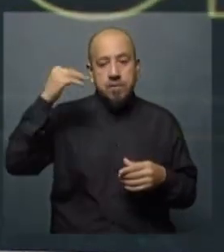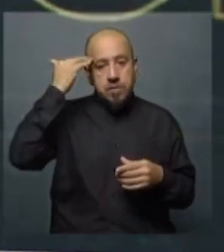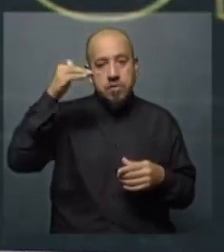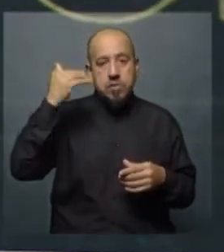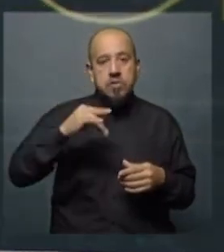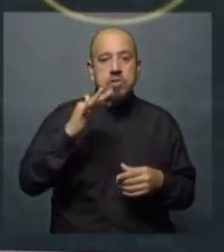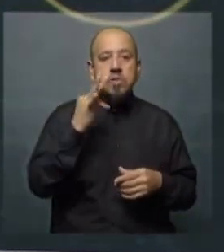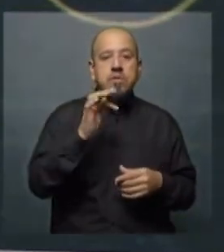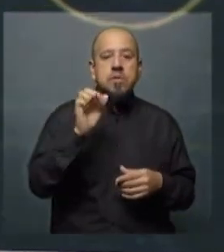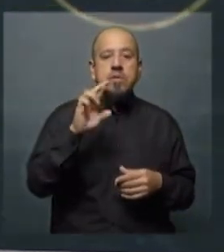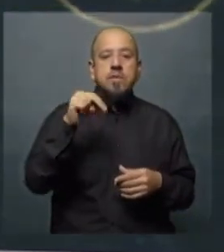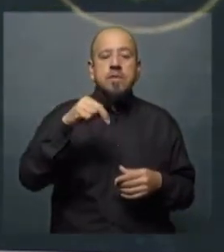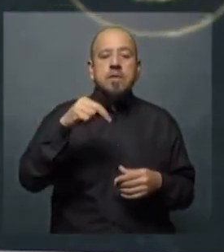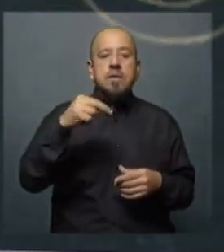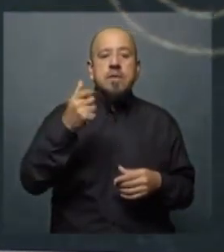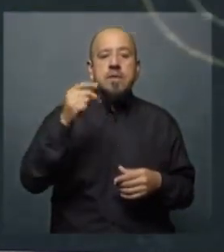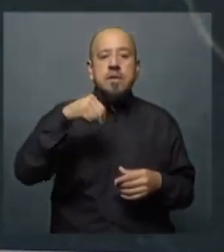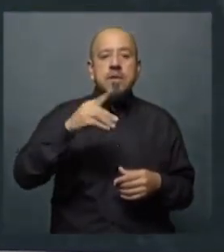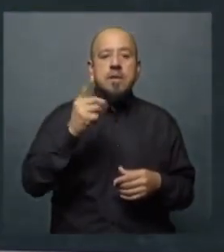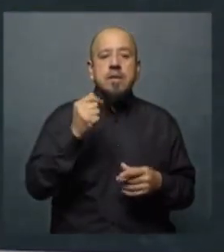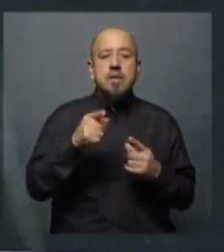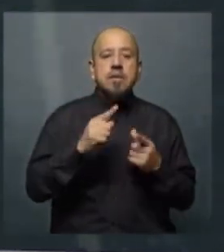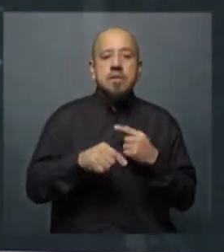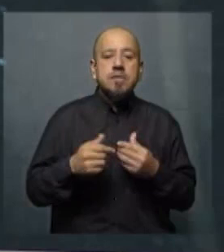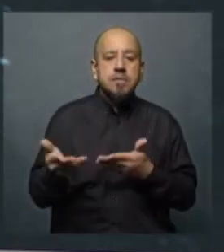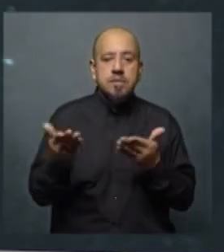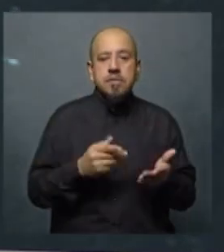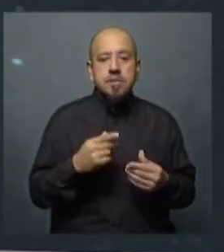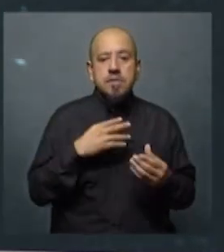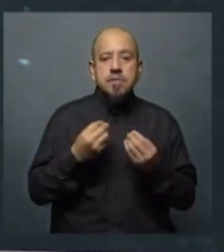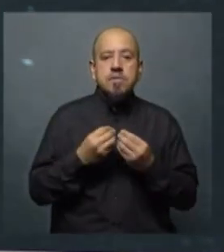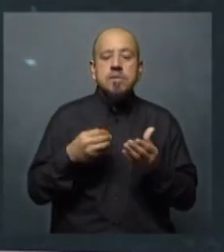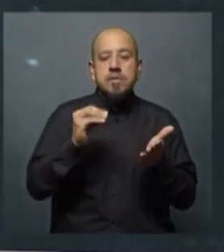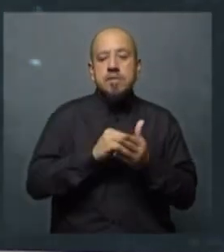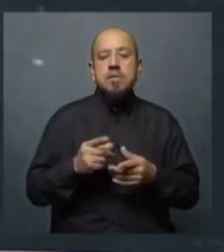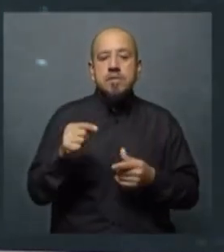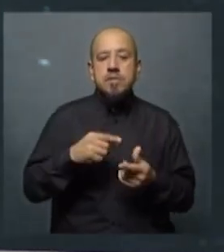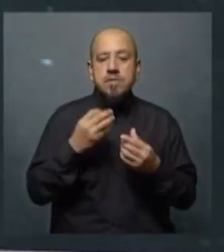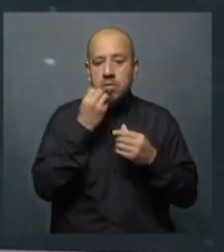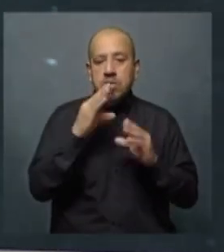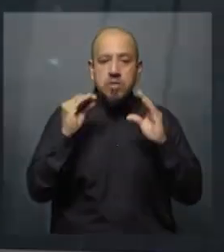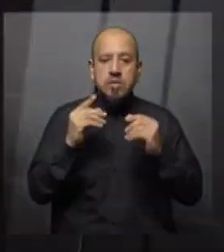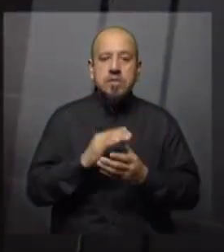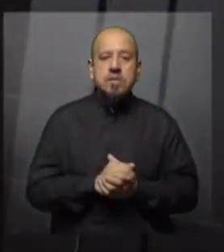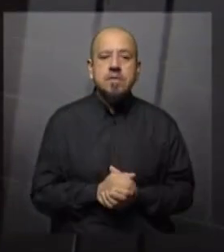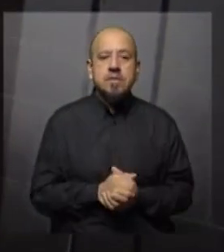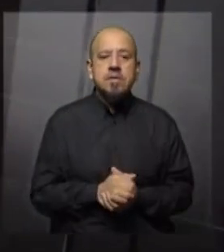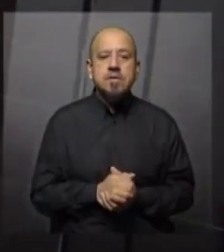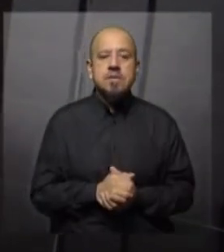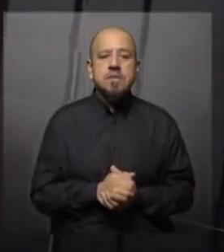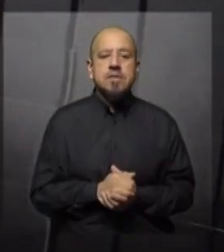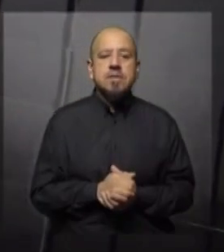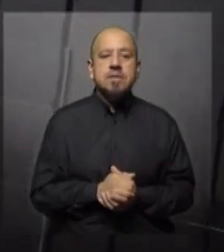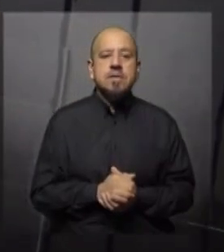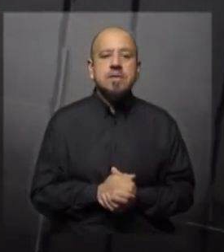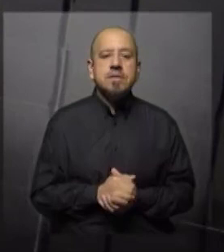Fernando docente de la Universidad de la República Fernando adiaba quien ya hemos recibido varias veces en la letra chica Buenas noches Y gracias Hola buenas noches muchas gracias